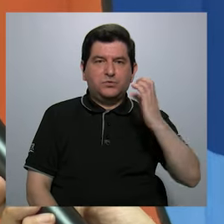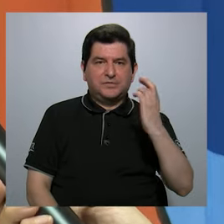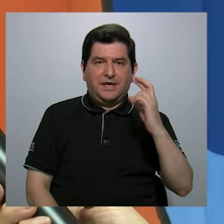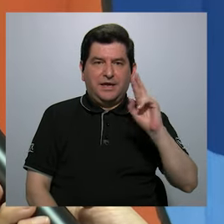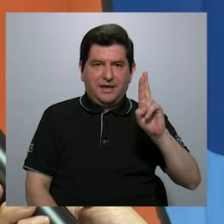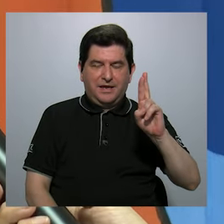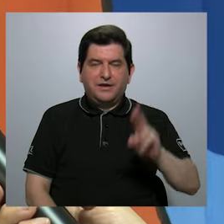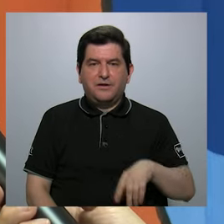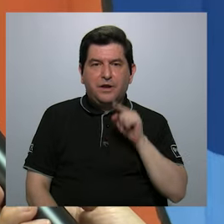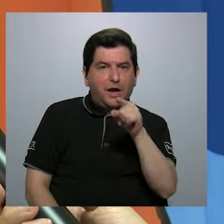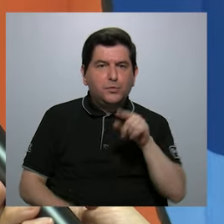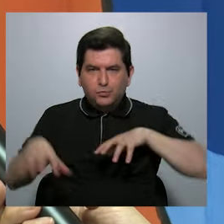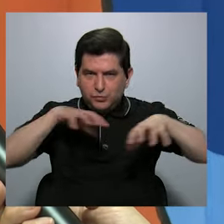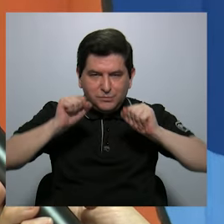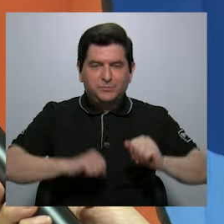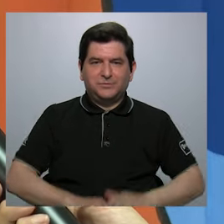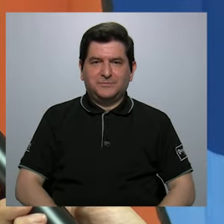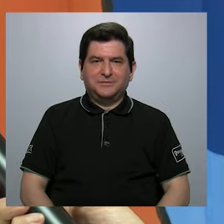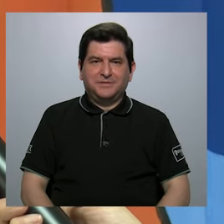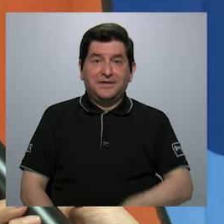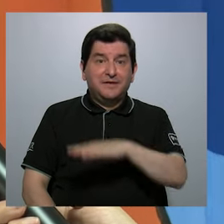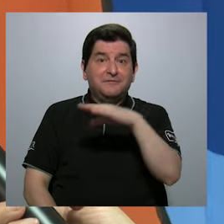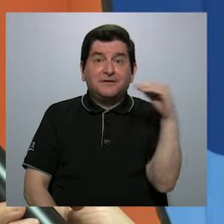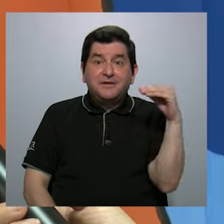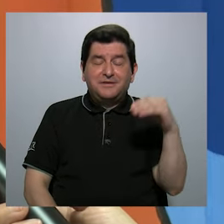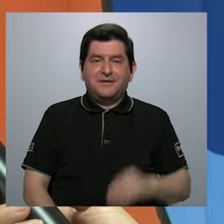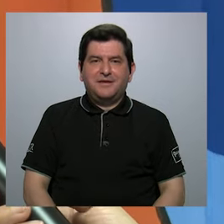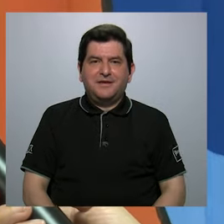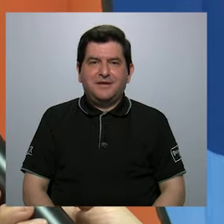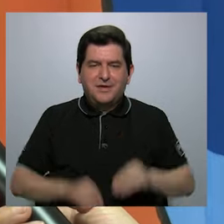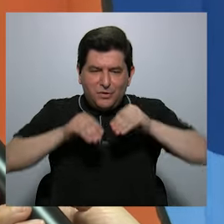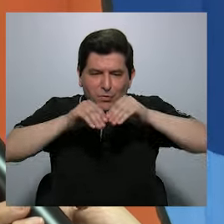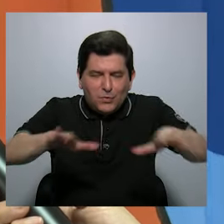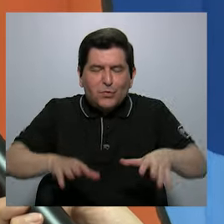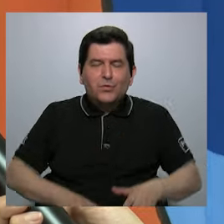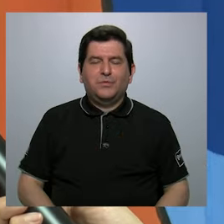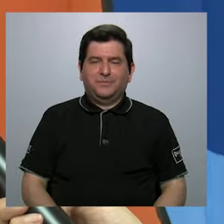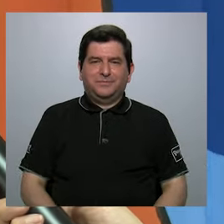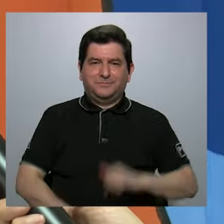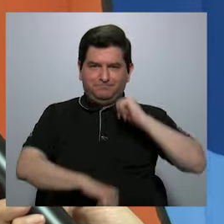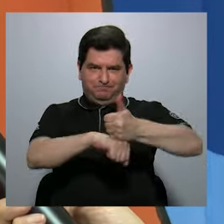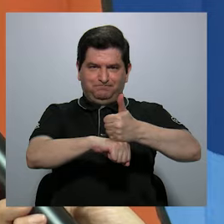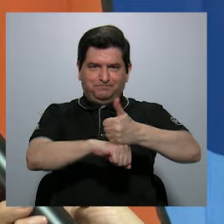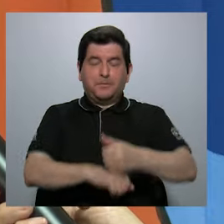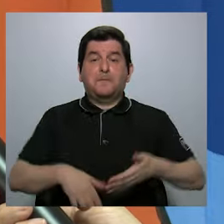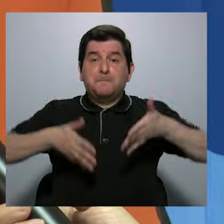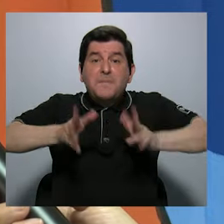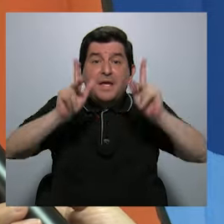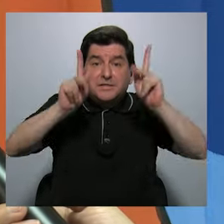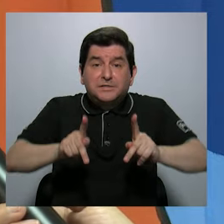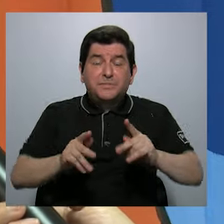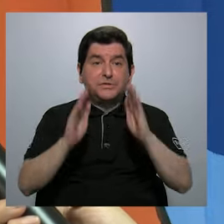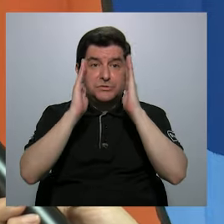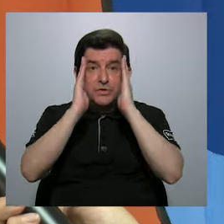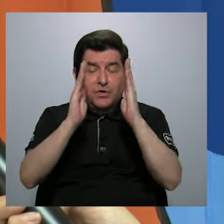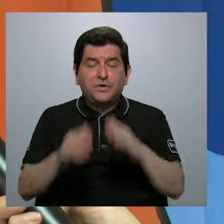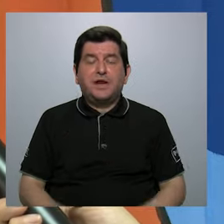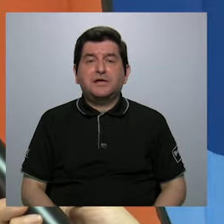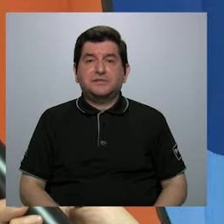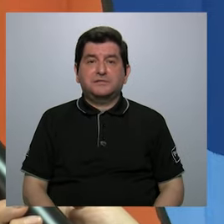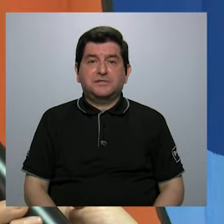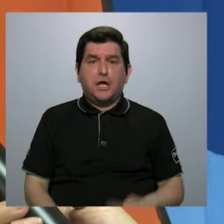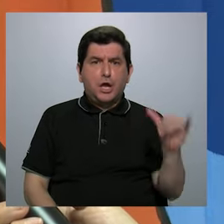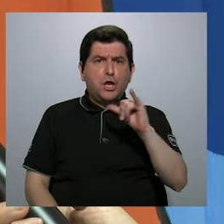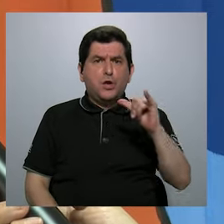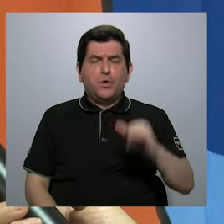Mueve y Tejiendo Redes. Entonces, mientras las personas están esperando ser atendidas, pues también